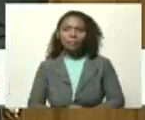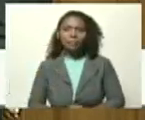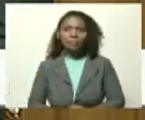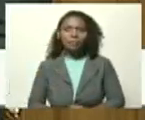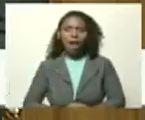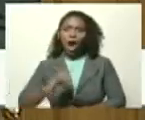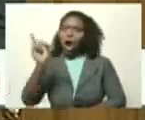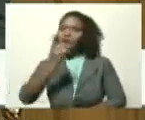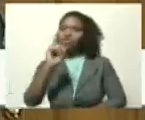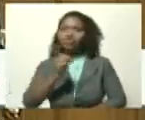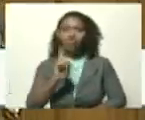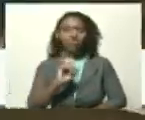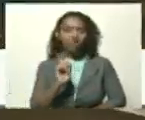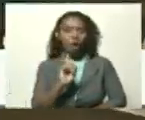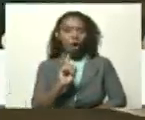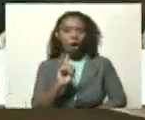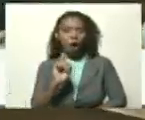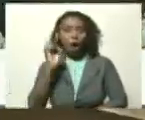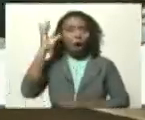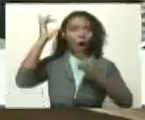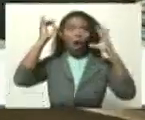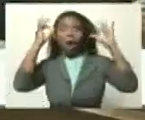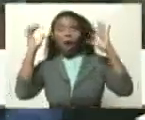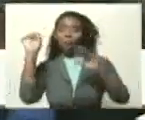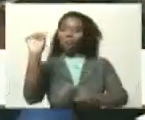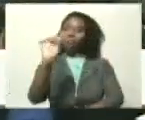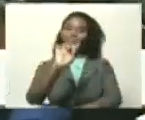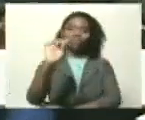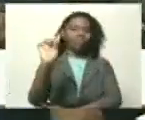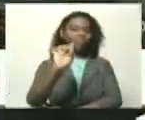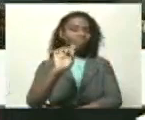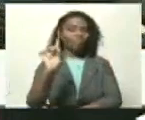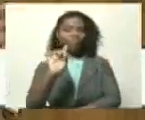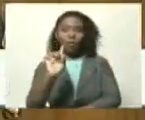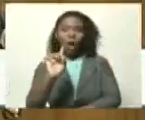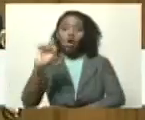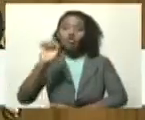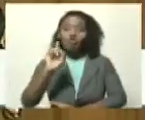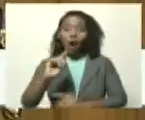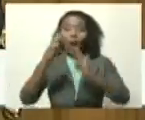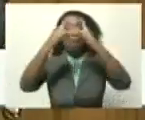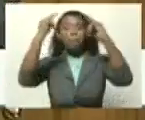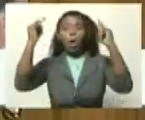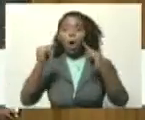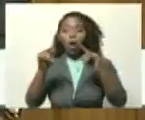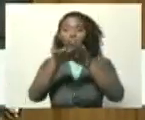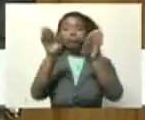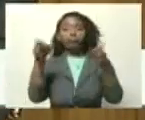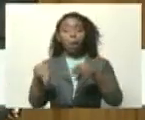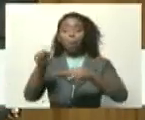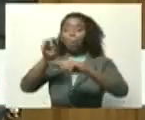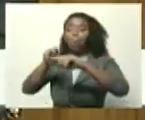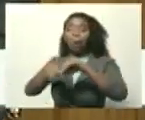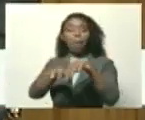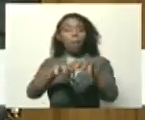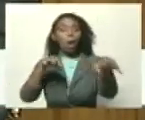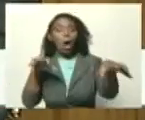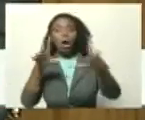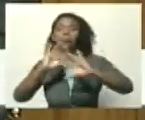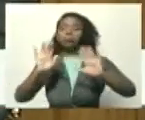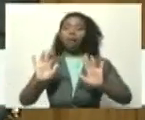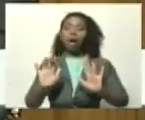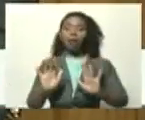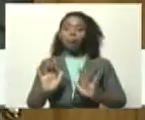no en el montaje, no en el toldo, la tarima y las sillas.